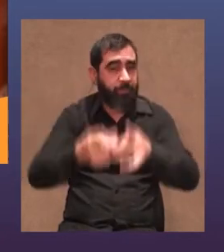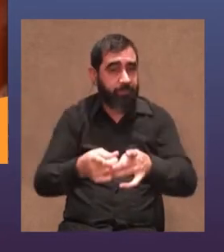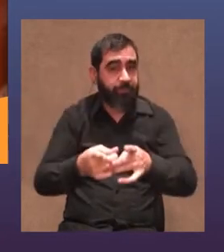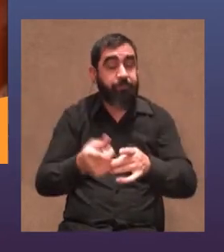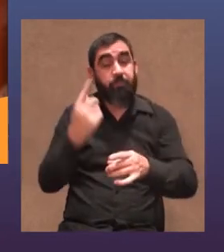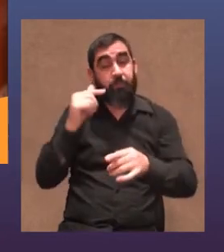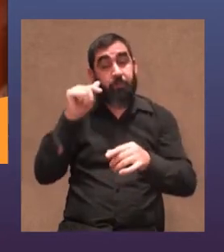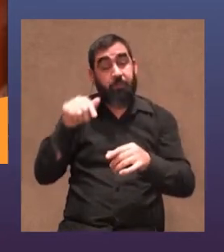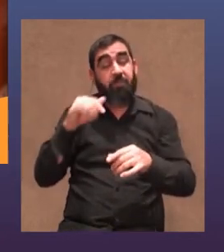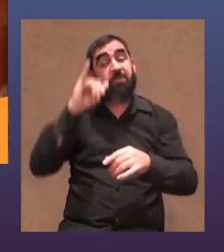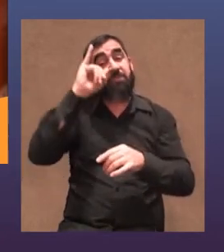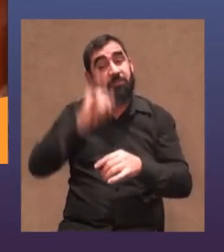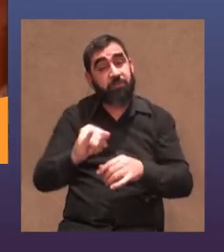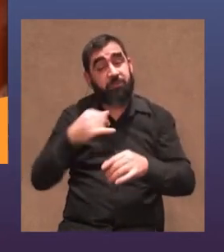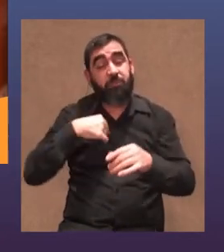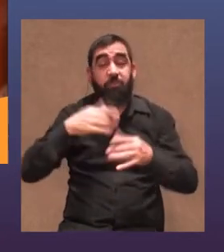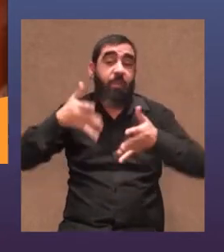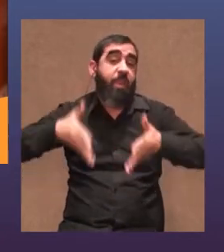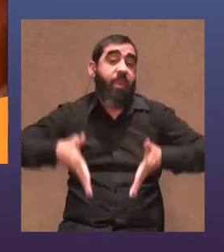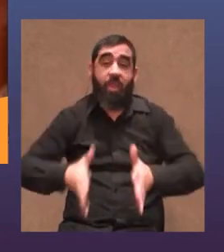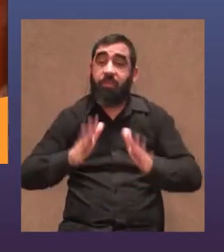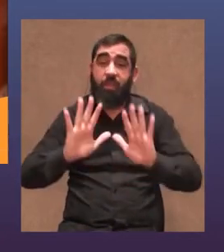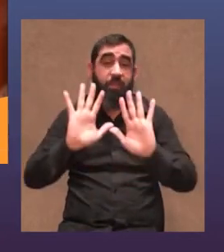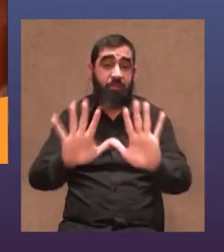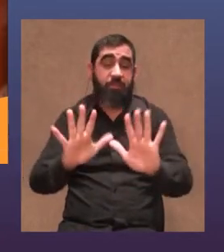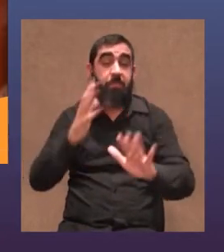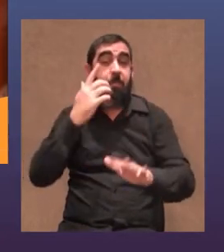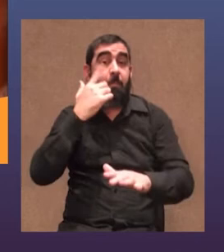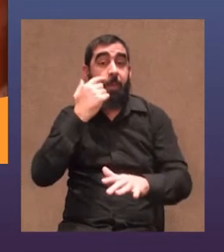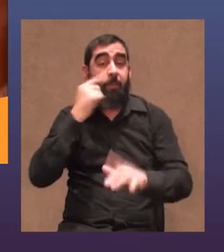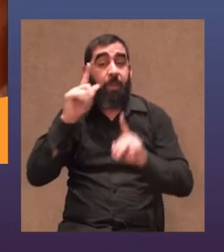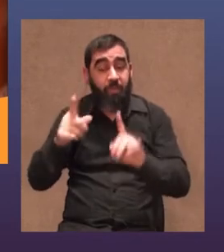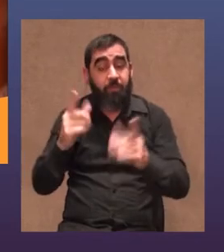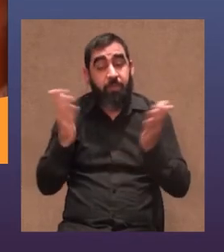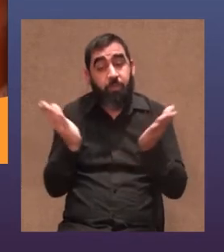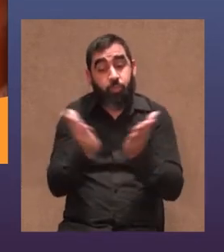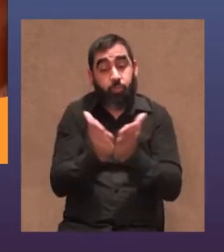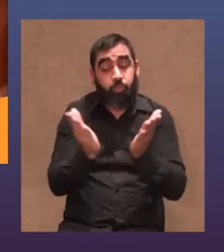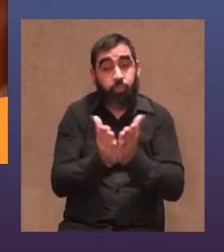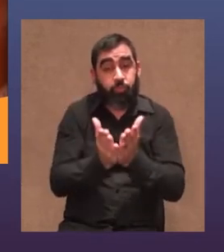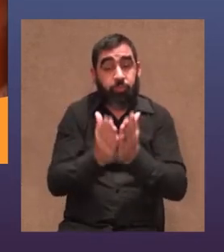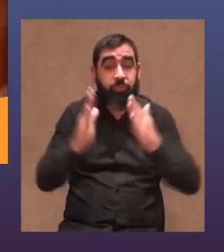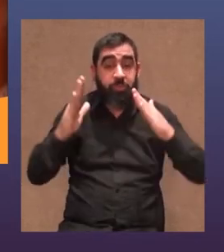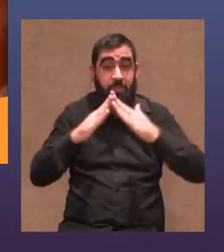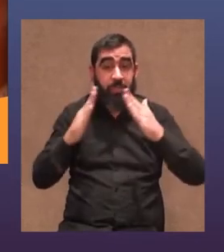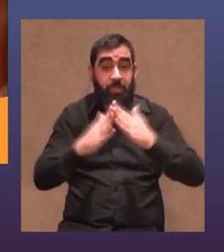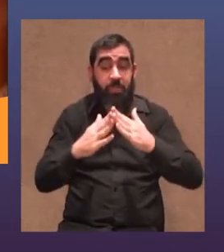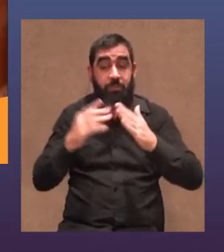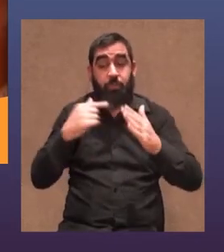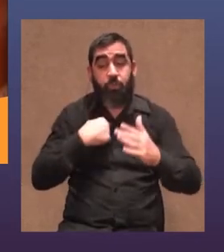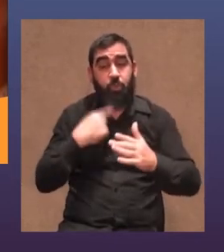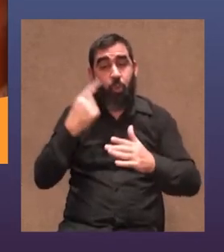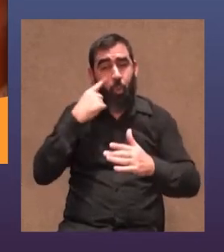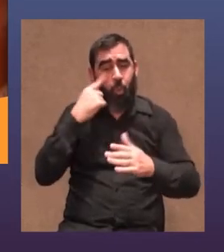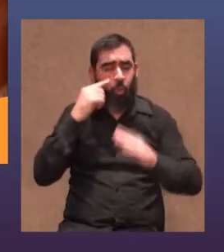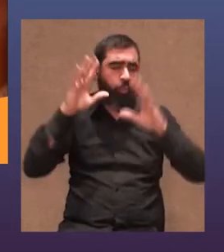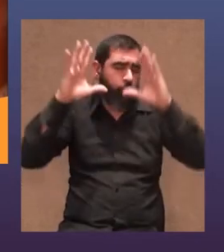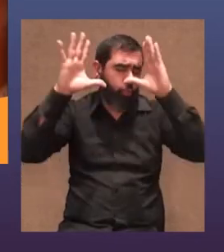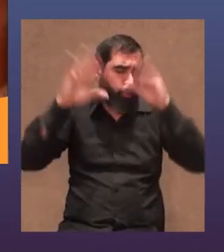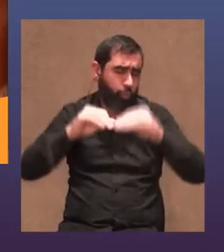y bueno, así que sí, ya como que nací con eso. Además, mi padre estudiando en casa, yo conozco todo el